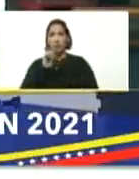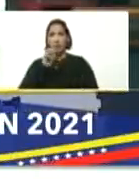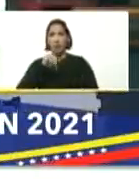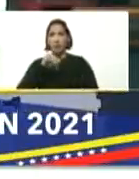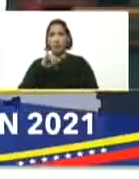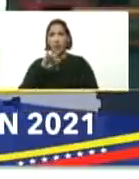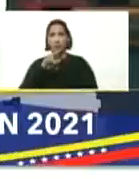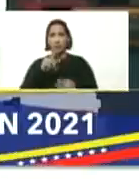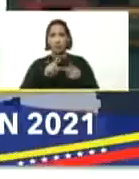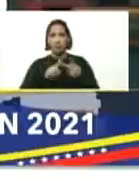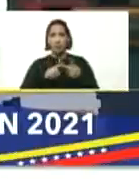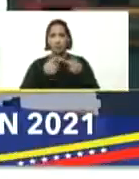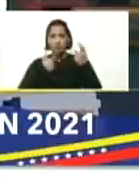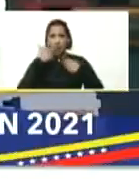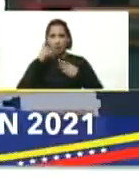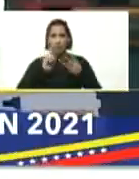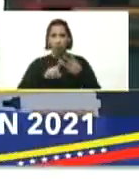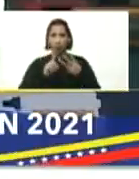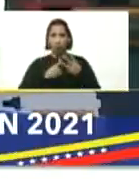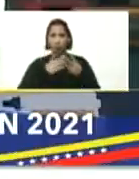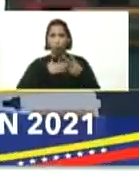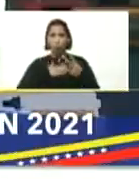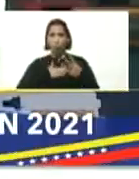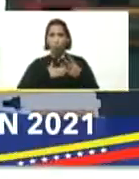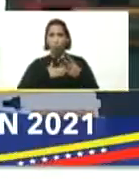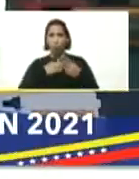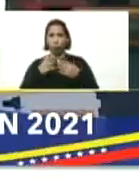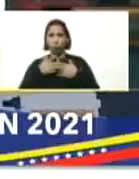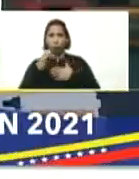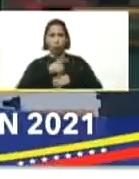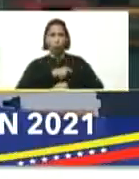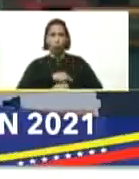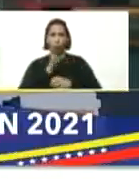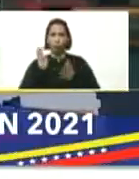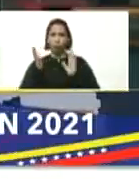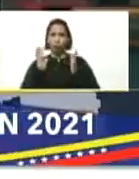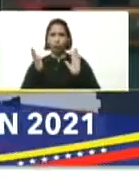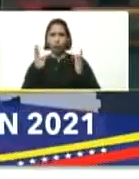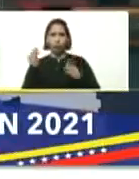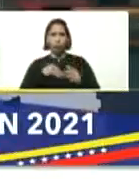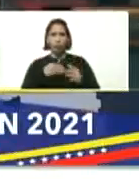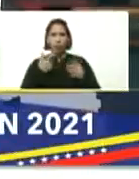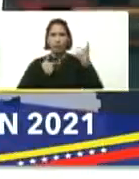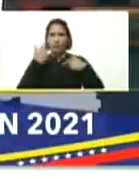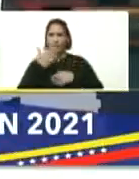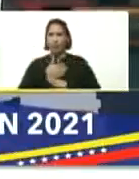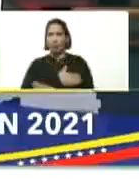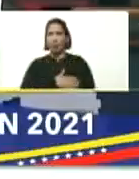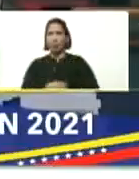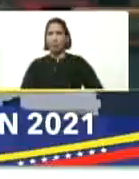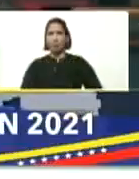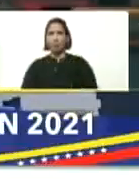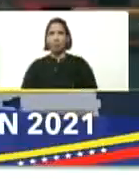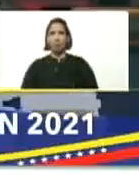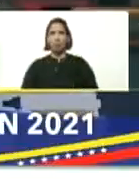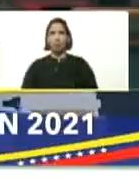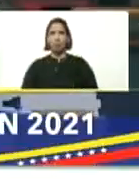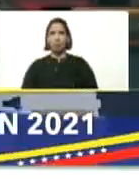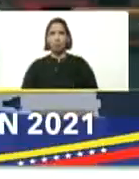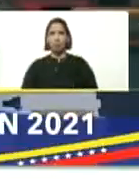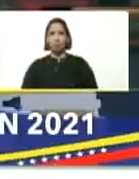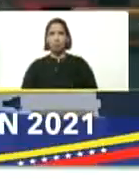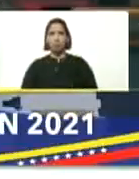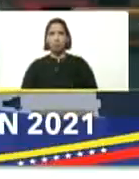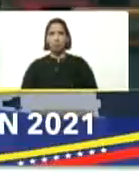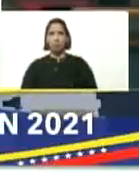yo durante horas y conversábamos. Y Vladimir era más chavista que yo. Vladimir